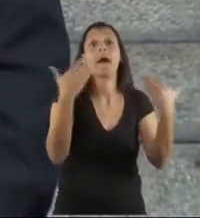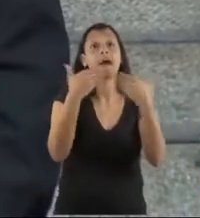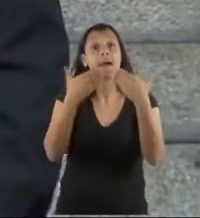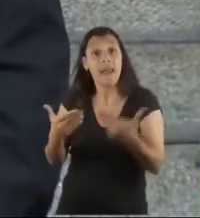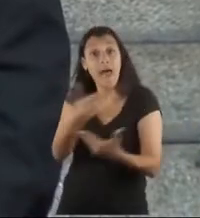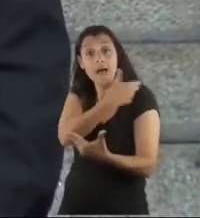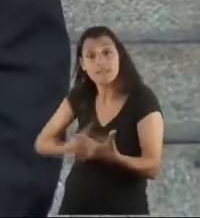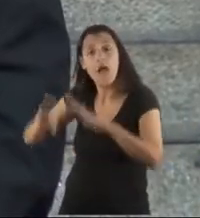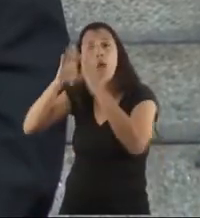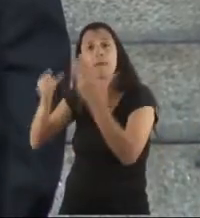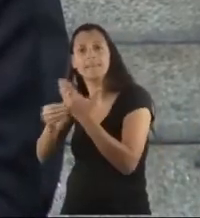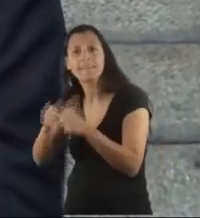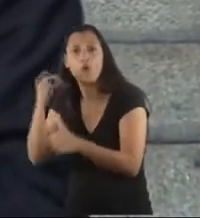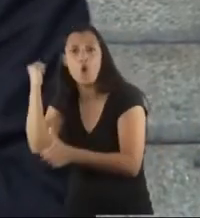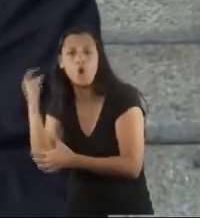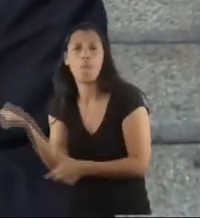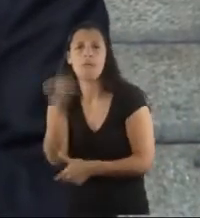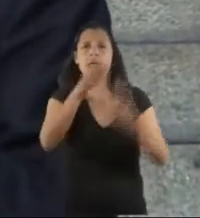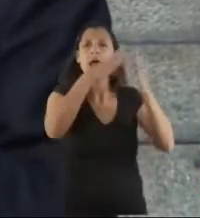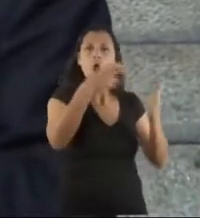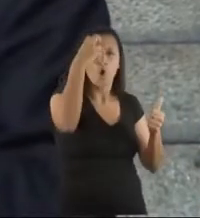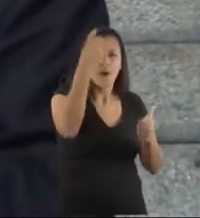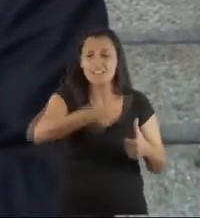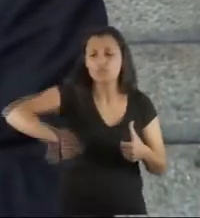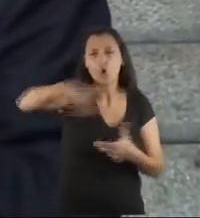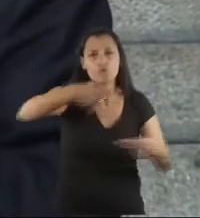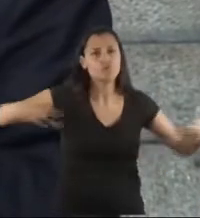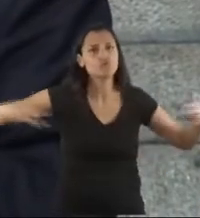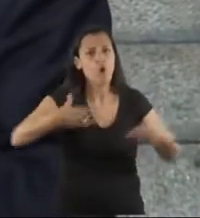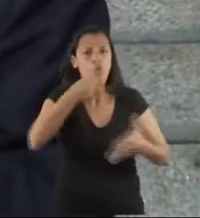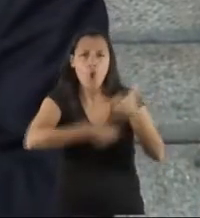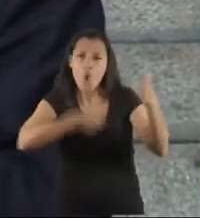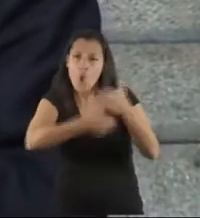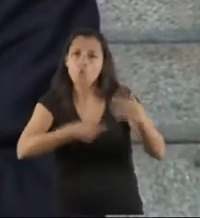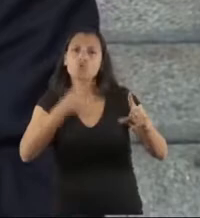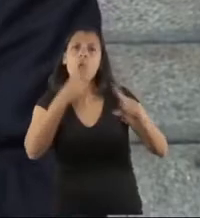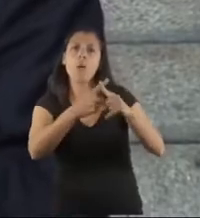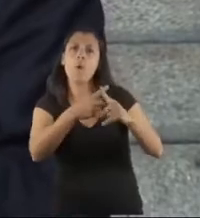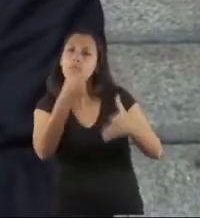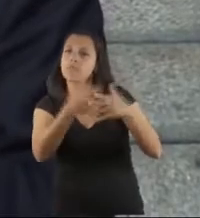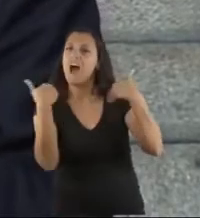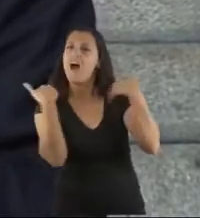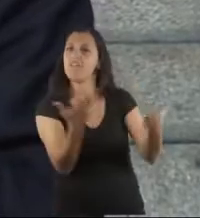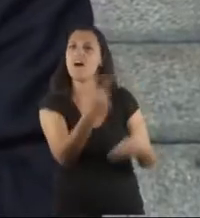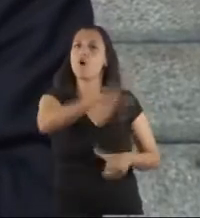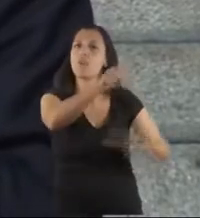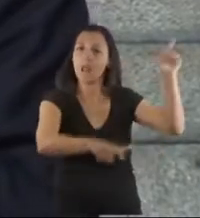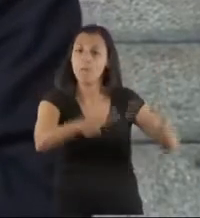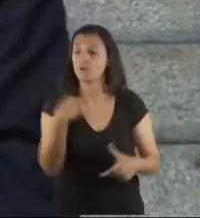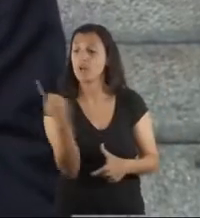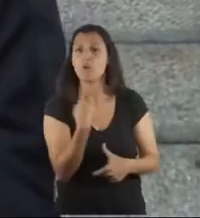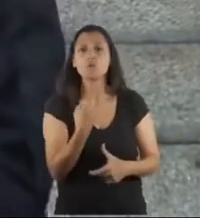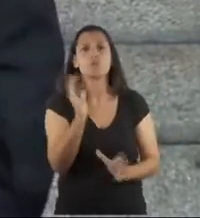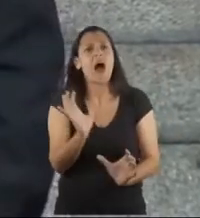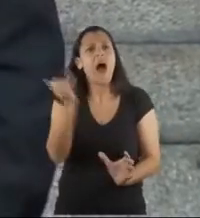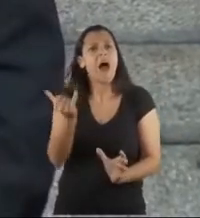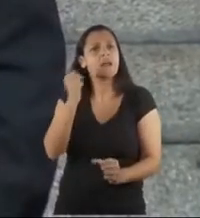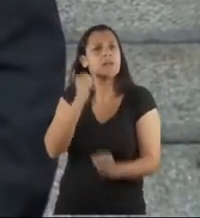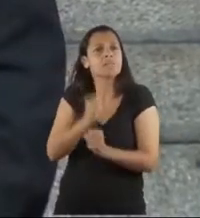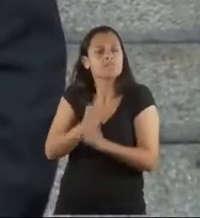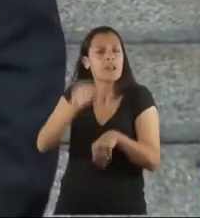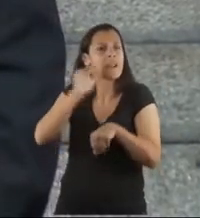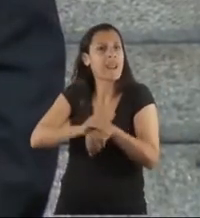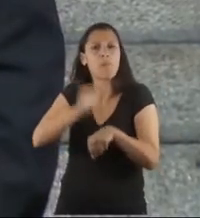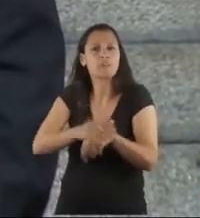con el congreso y con cada uno de los que de alguna manera somos parte del gobierno y tenemos la responsabilidad de darle